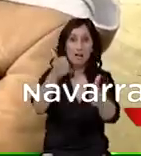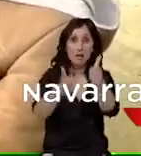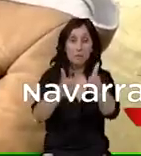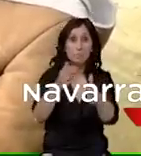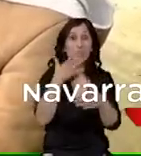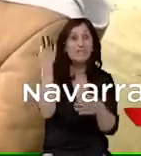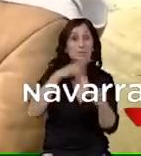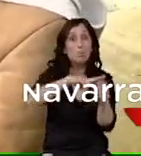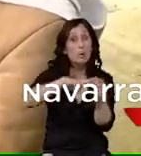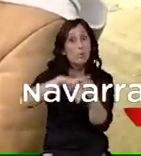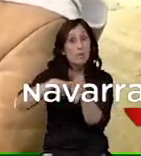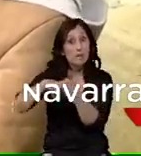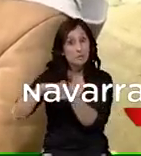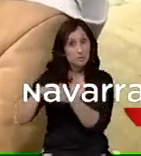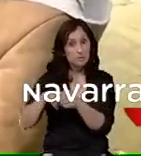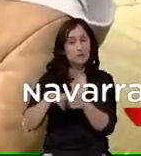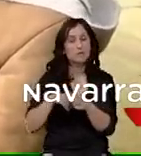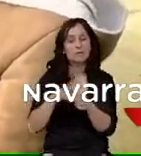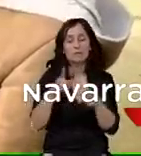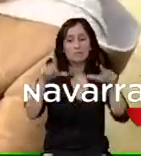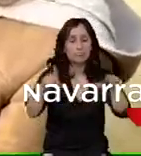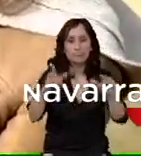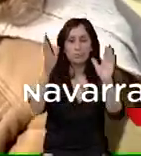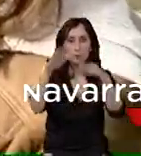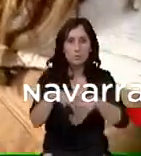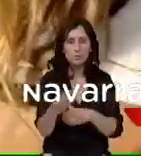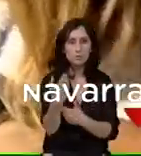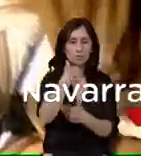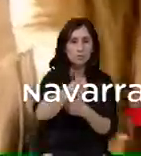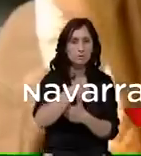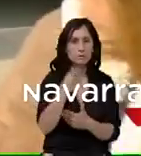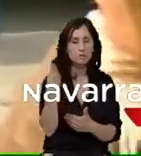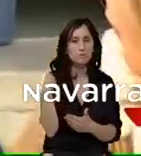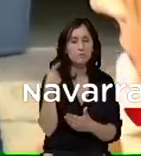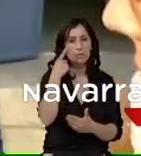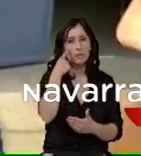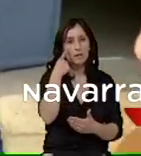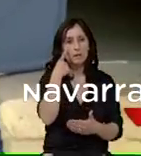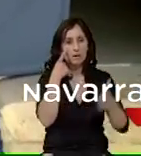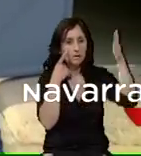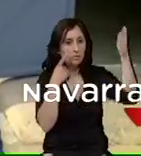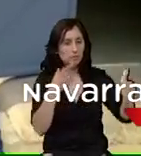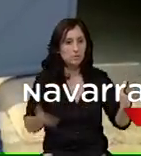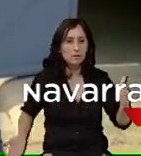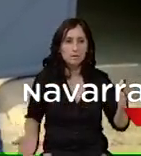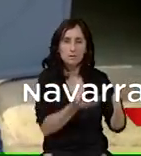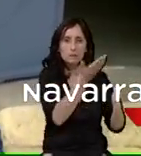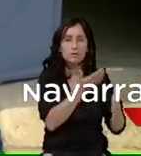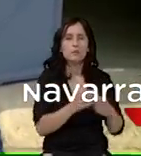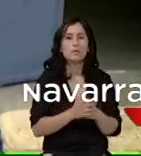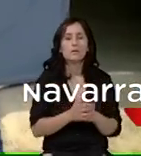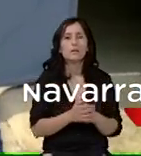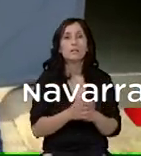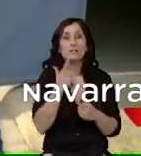Hola, buenas. Y vinieron y les dijimos, sí, pero es que no tenemos red lateral, no se puede jugar, está prohibido sin red lateral.